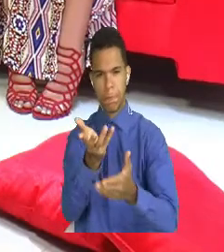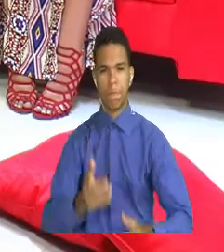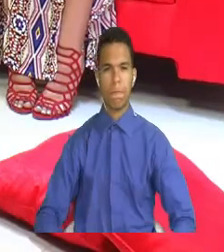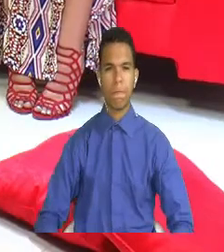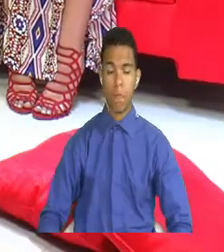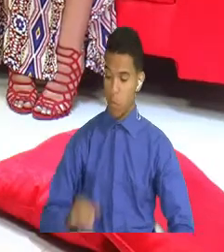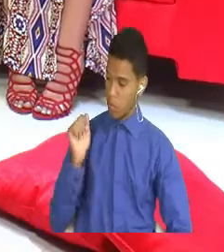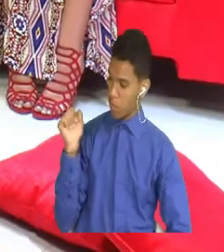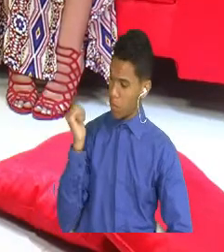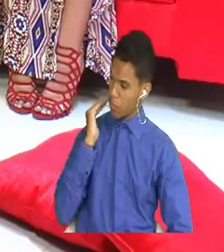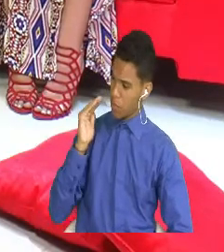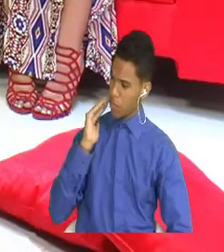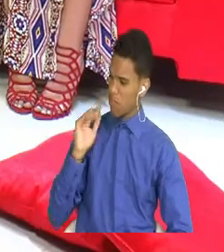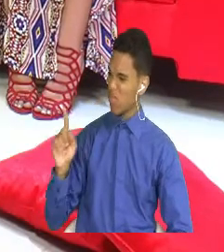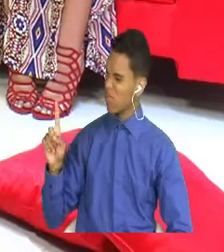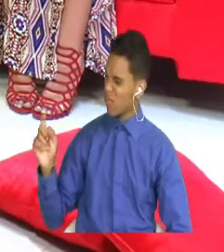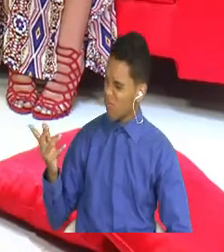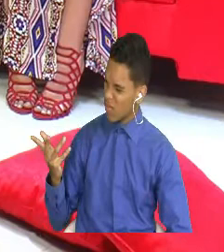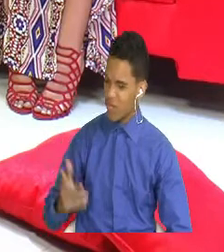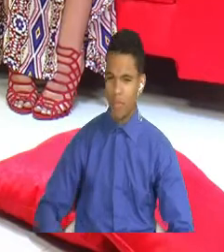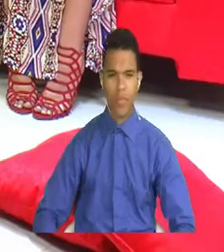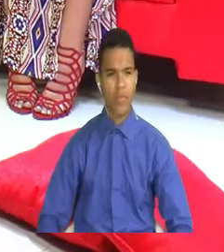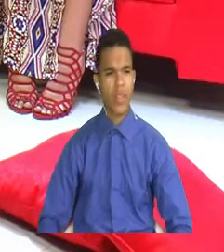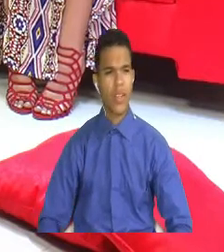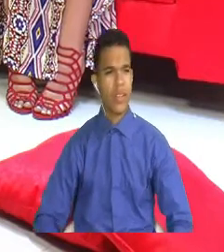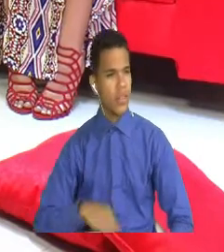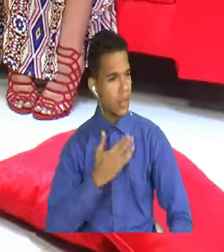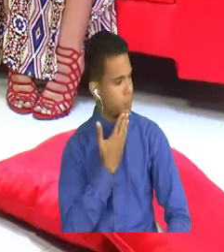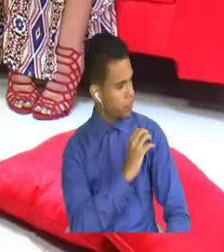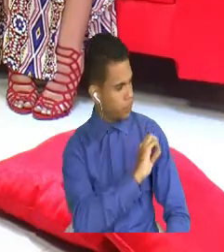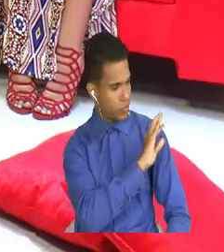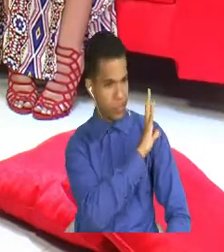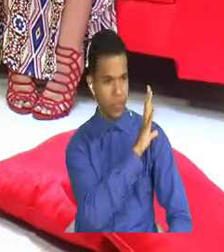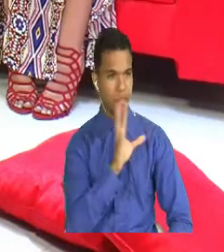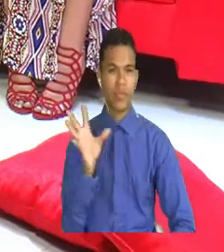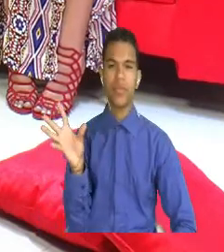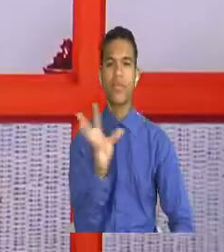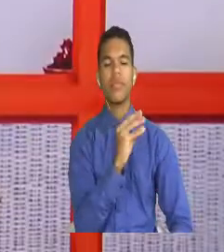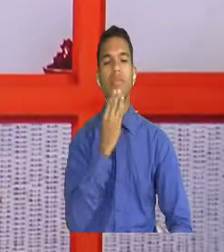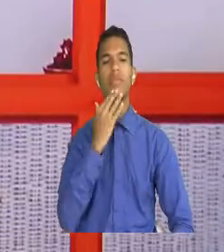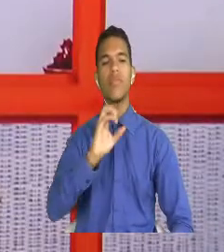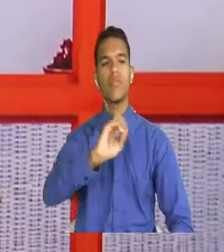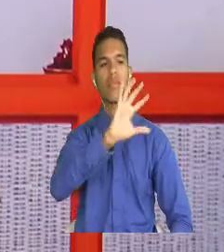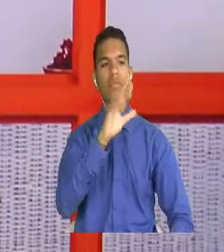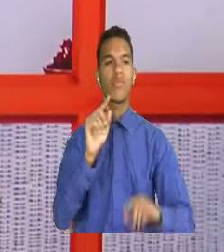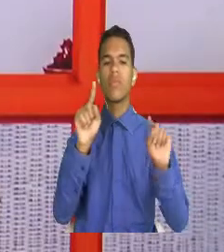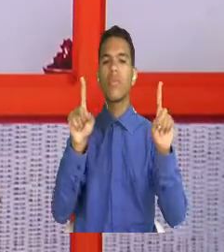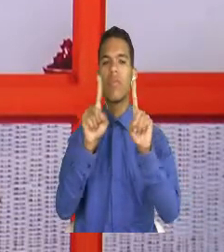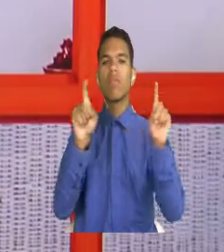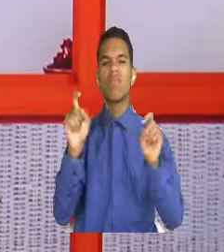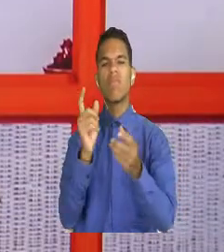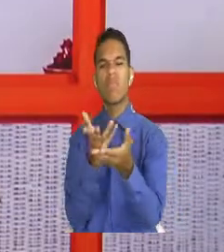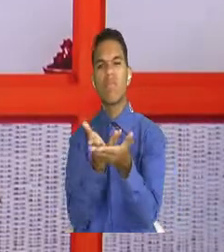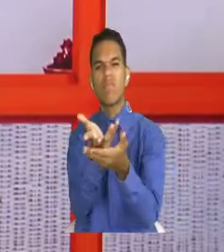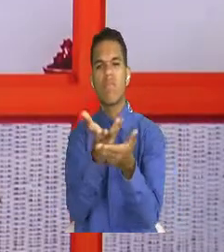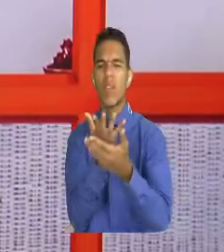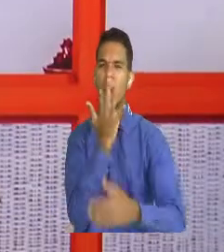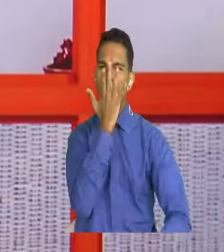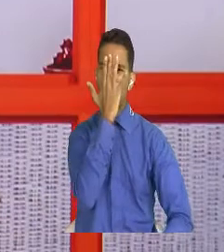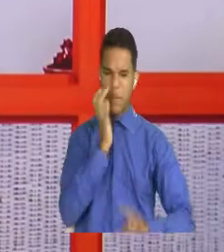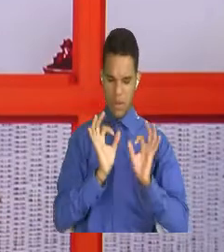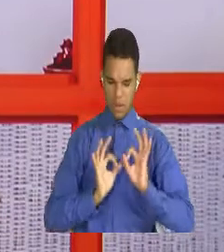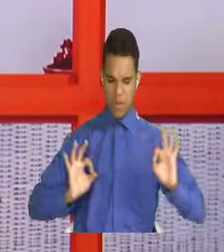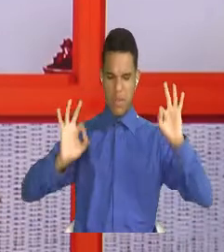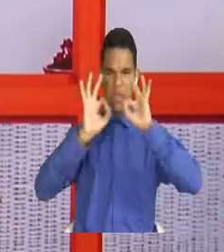sea ella la que nos diga de qué nos va a hablar hoy. Buenos días a todos, buenos días televidentes. El tema del día de hoy es por qué es importante ir